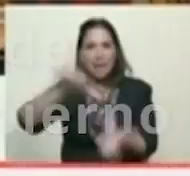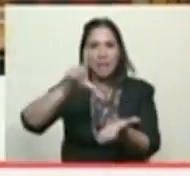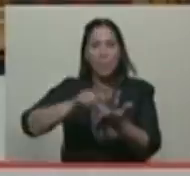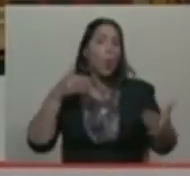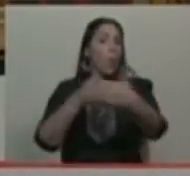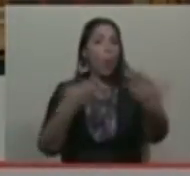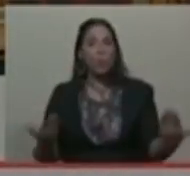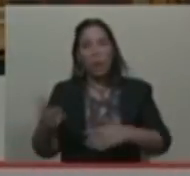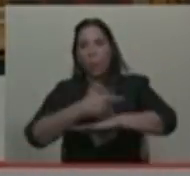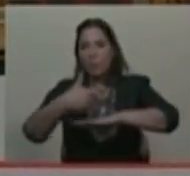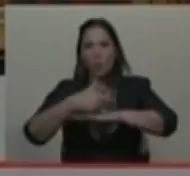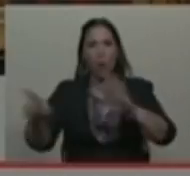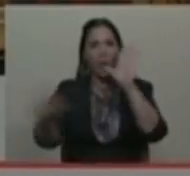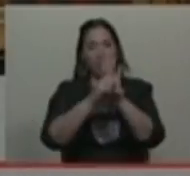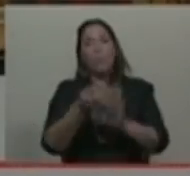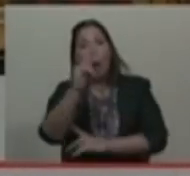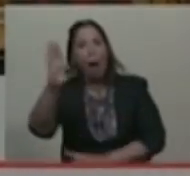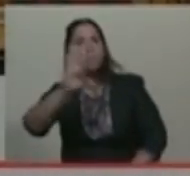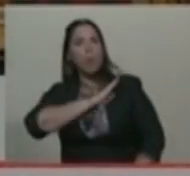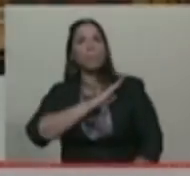y constitucional que yo presido.